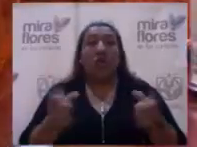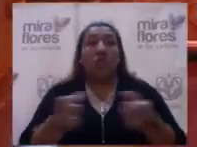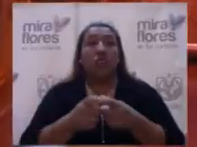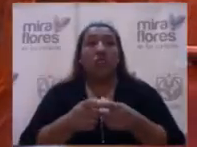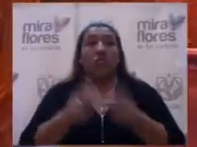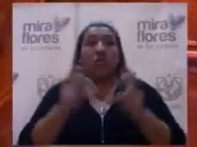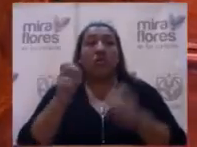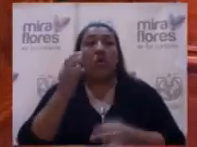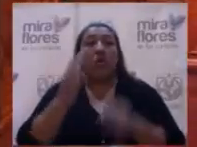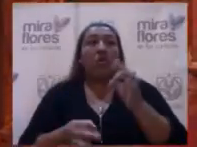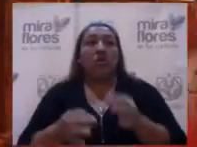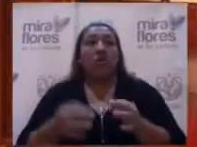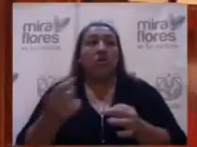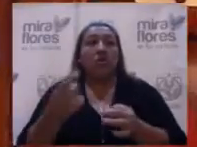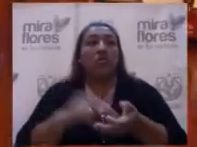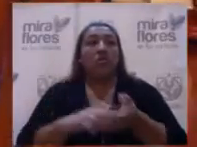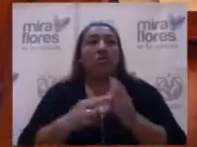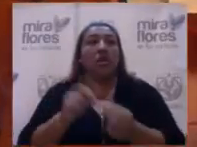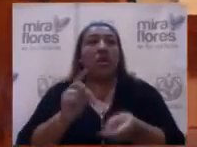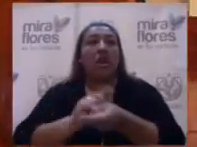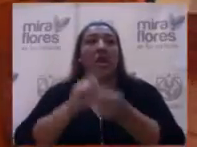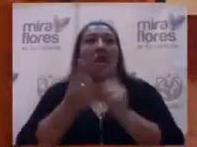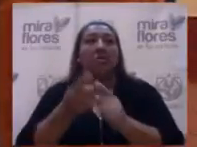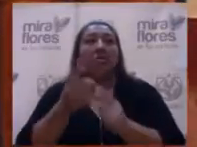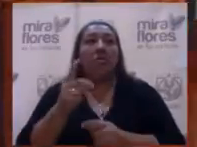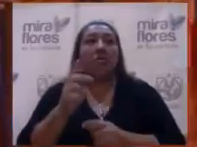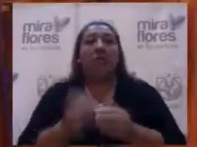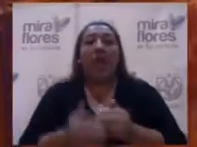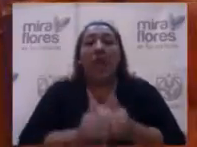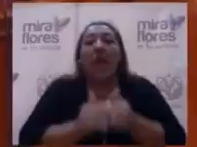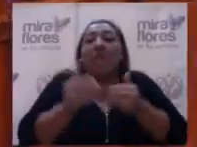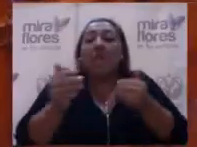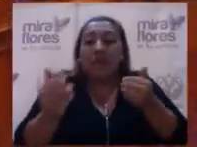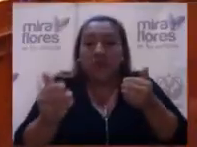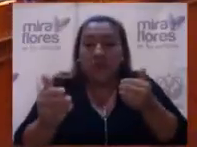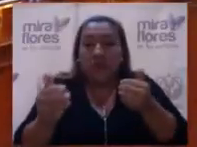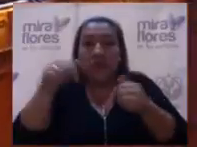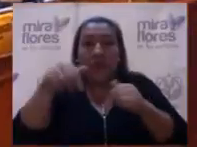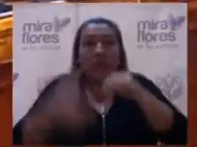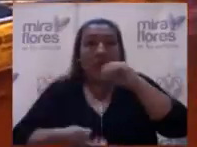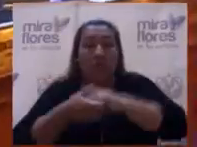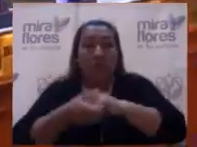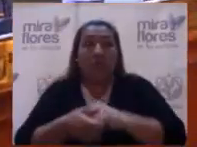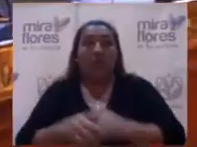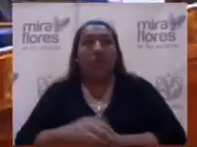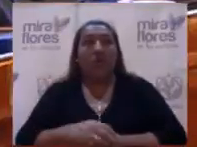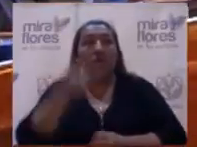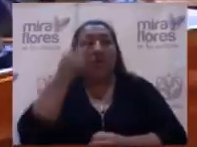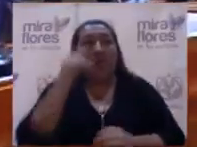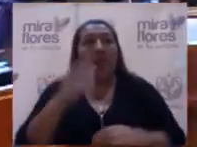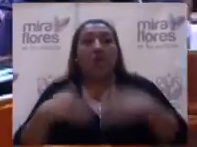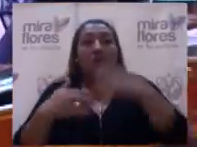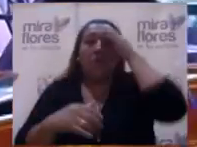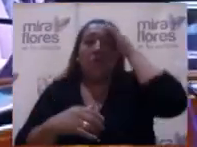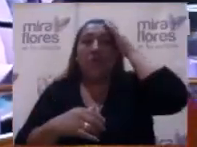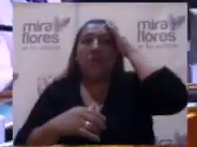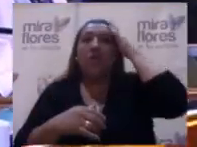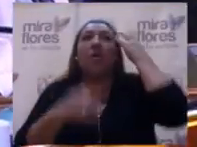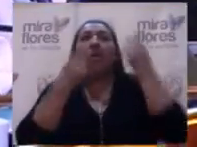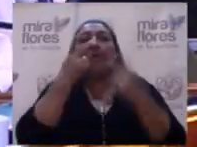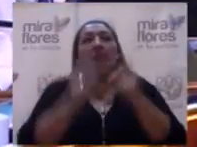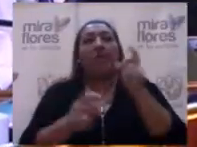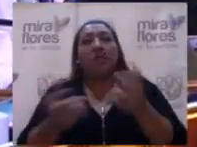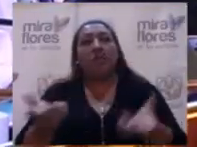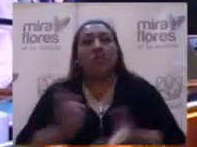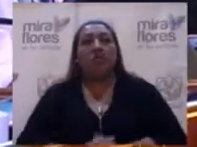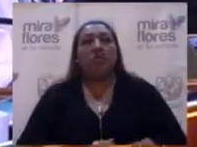No es otra cosa que la renovación de la ampliación de este convenio para poder identificar a las